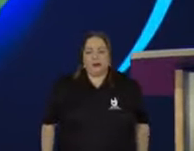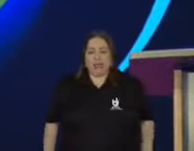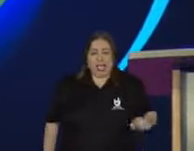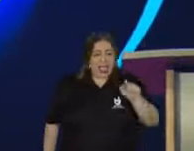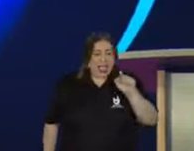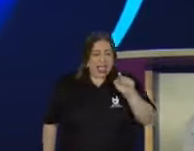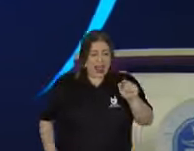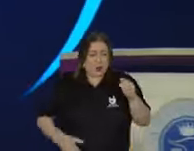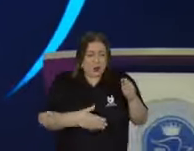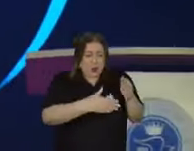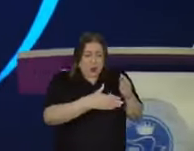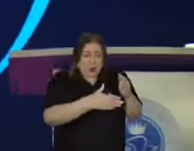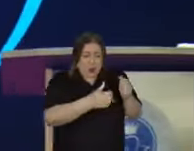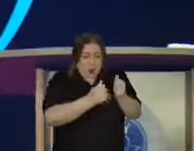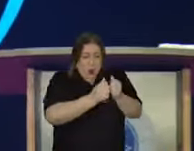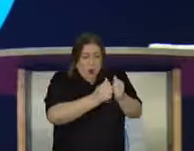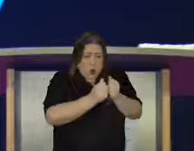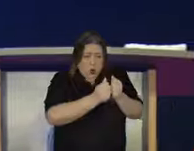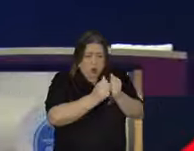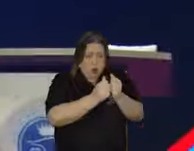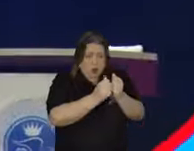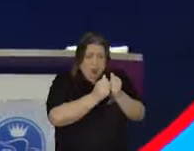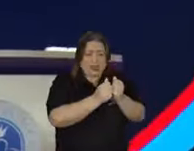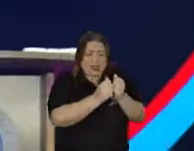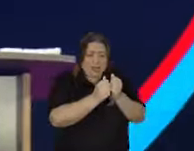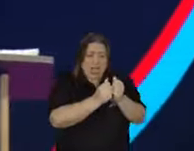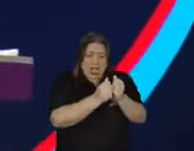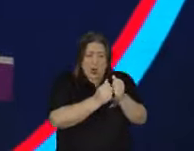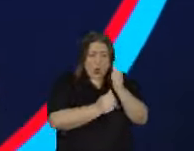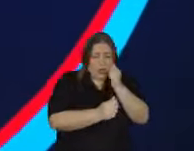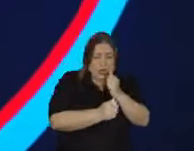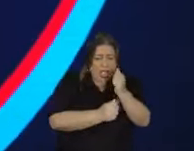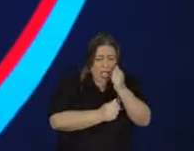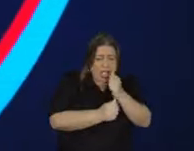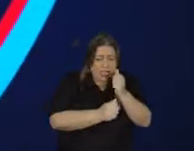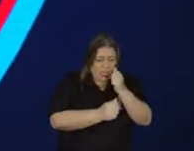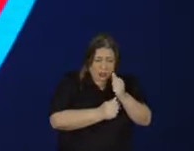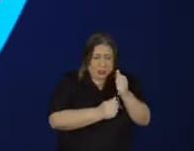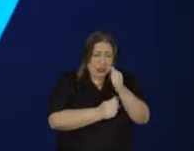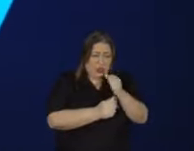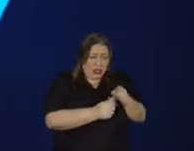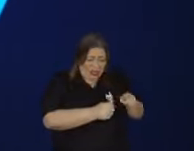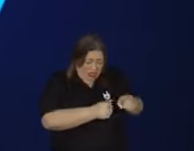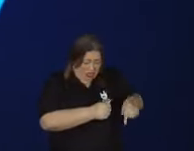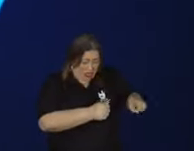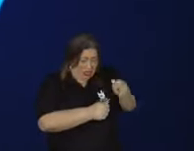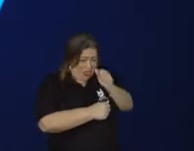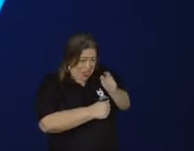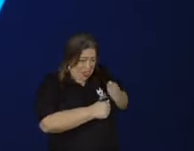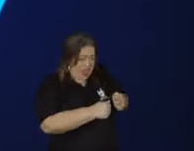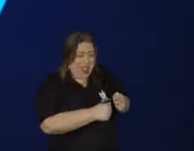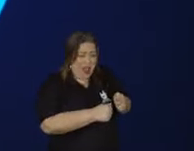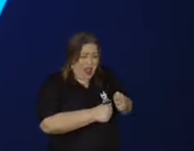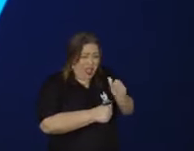compañeros de todos los días del ministerio de él fueron algunos de los que fallecieron.